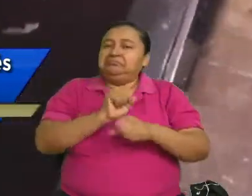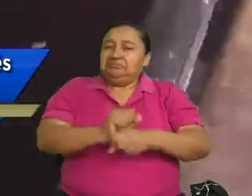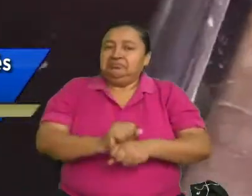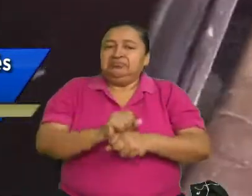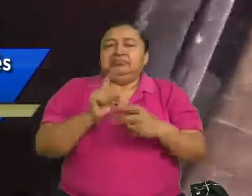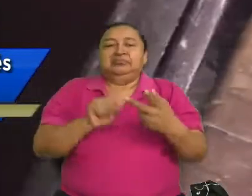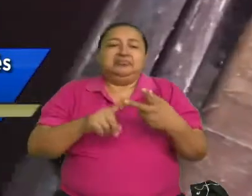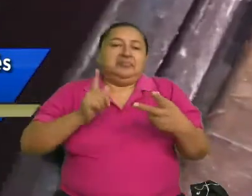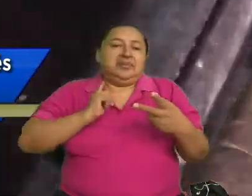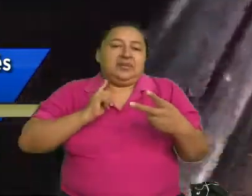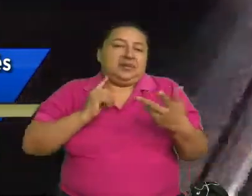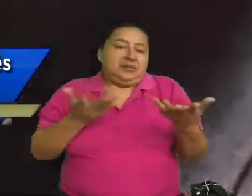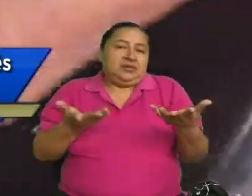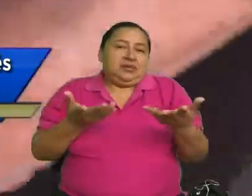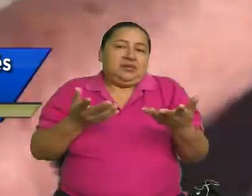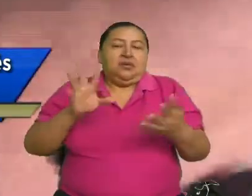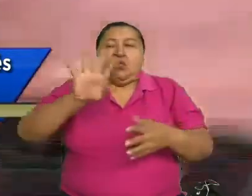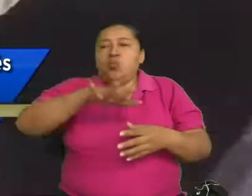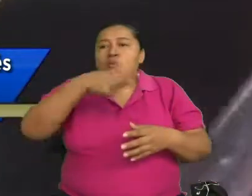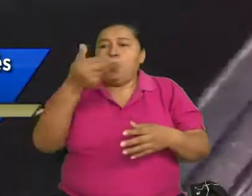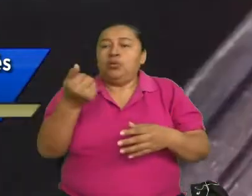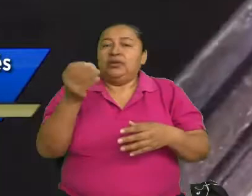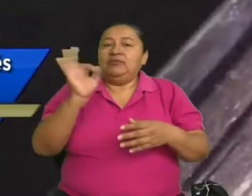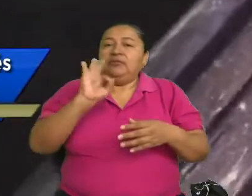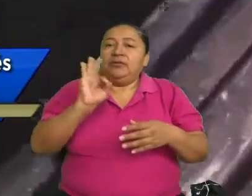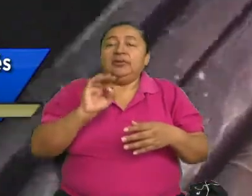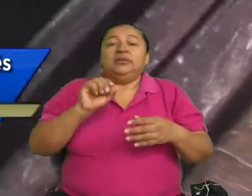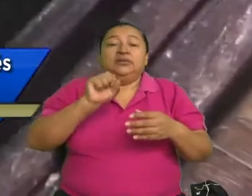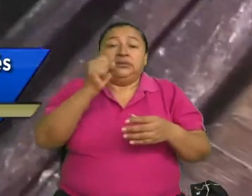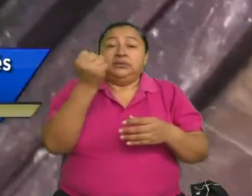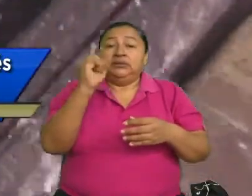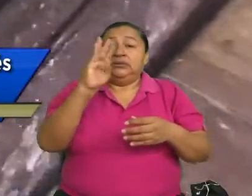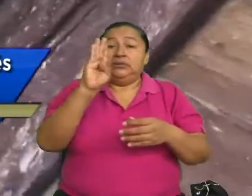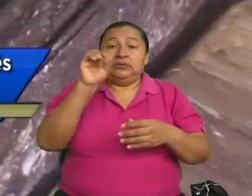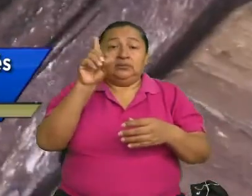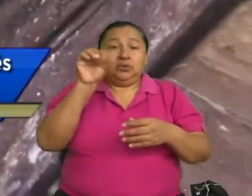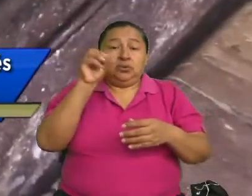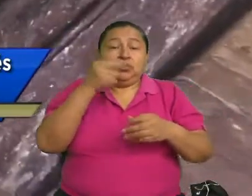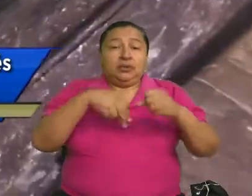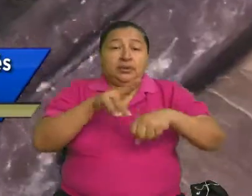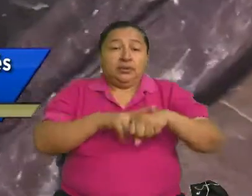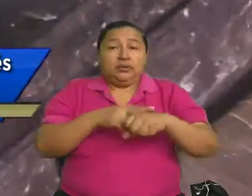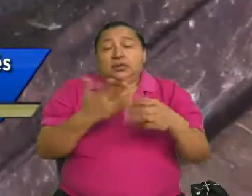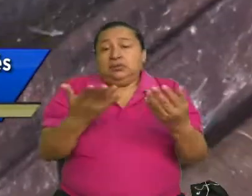Tiene este otro símbolo nacional. Así como